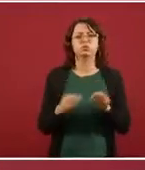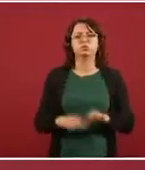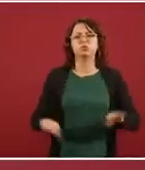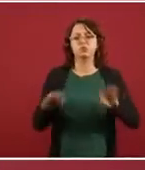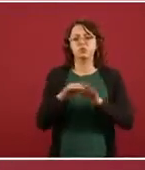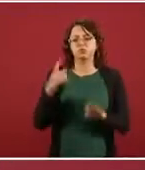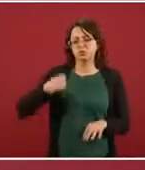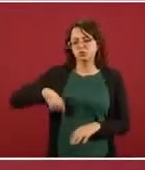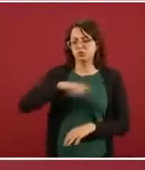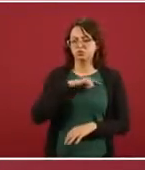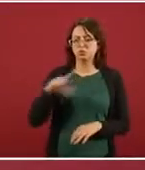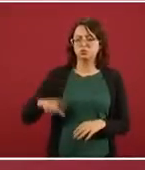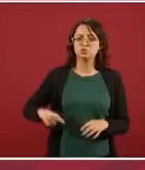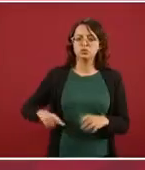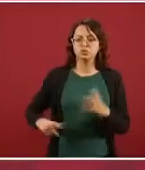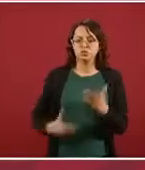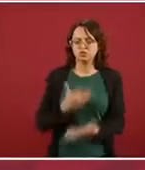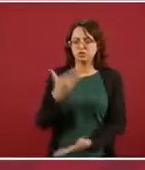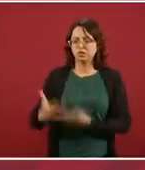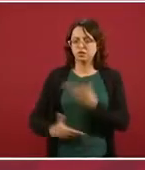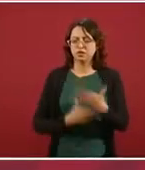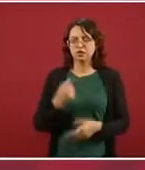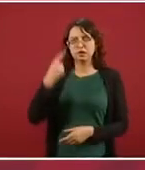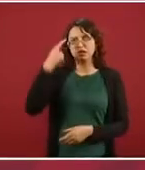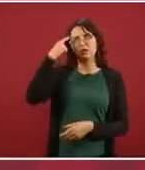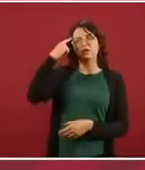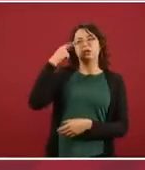funcionarios públicos también nos cambia la